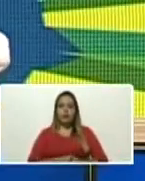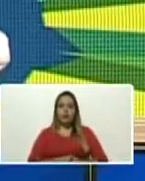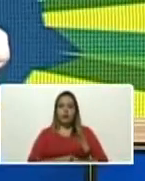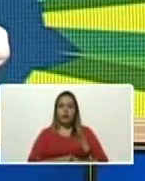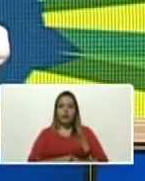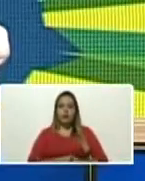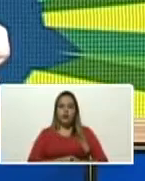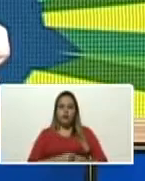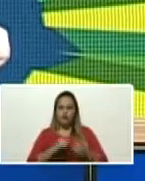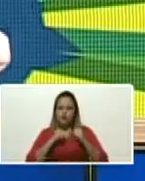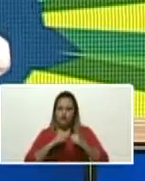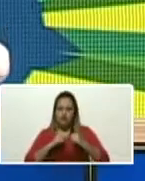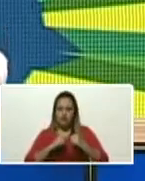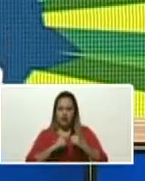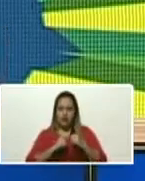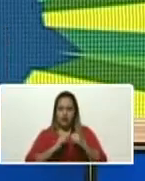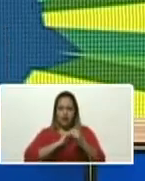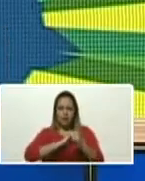blindando el plan,